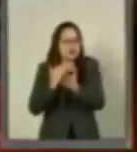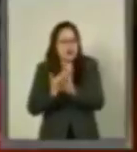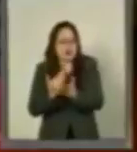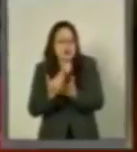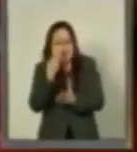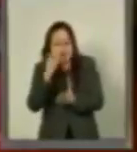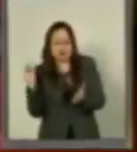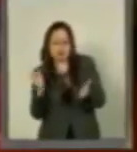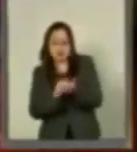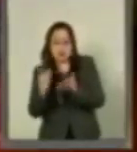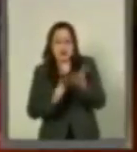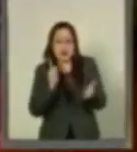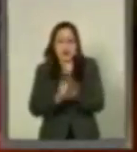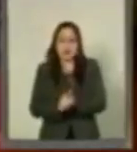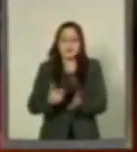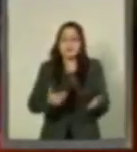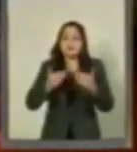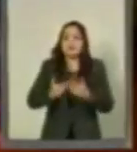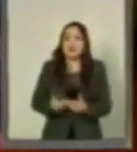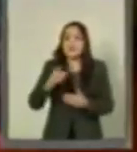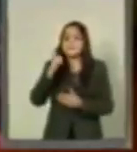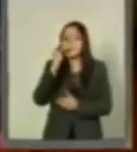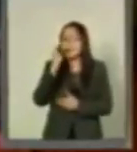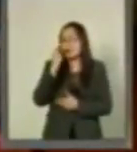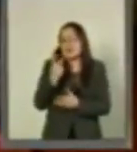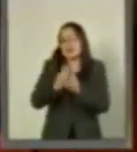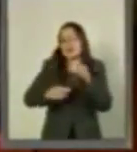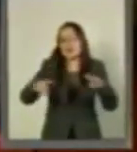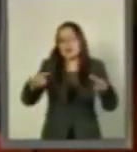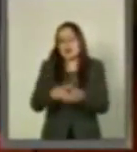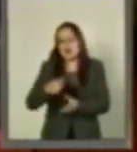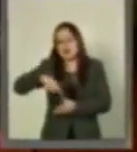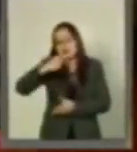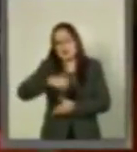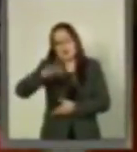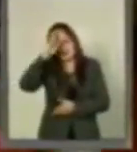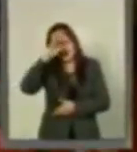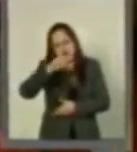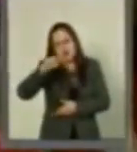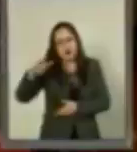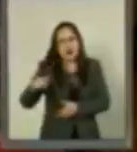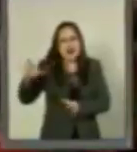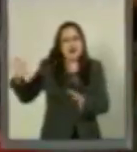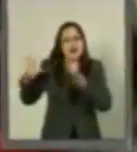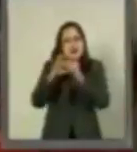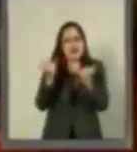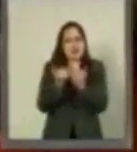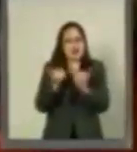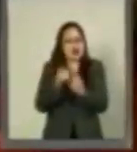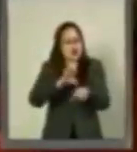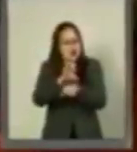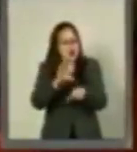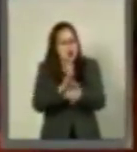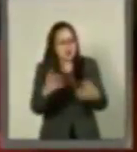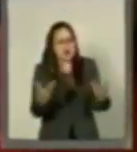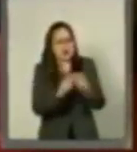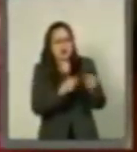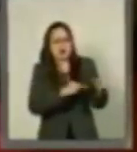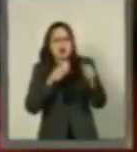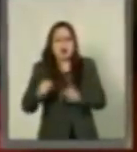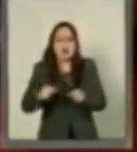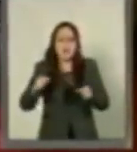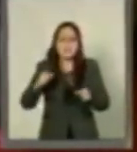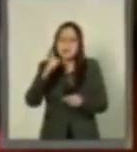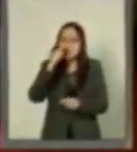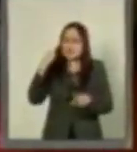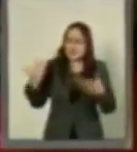modelo de policía tampoco se pensaba nunca un modelo colombiano de atraer la policía a una policía